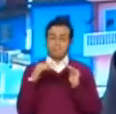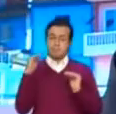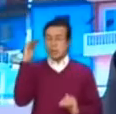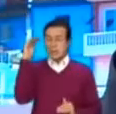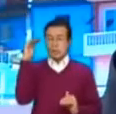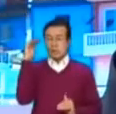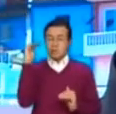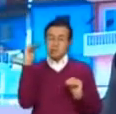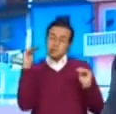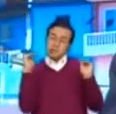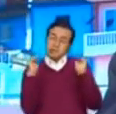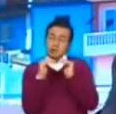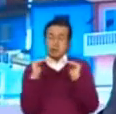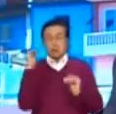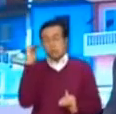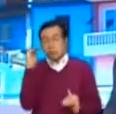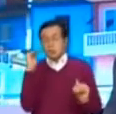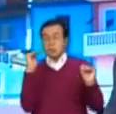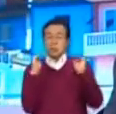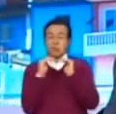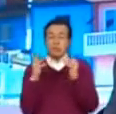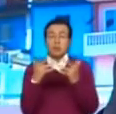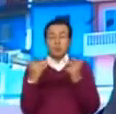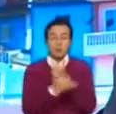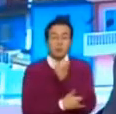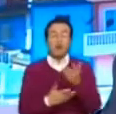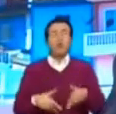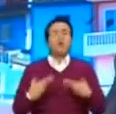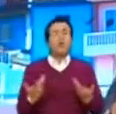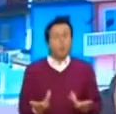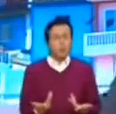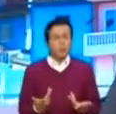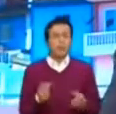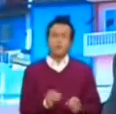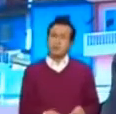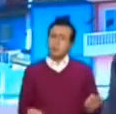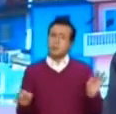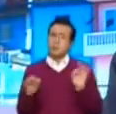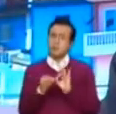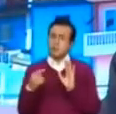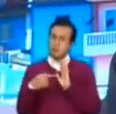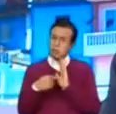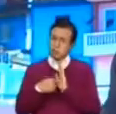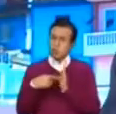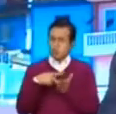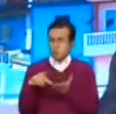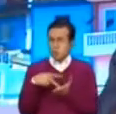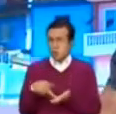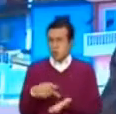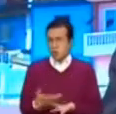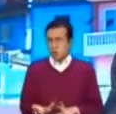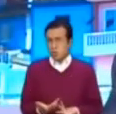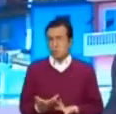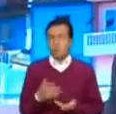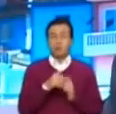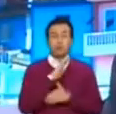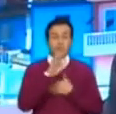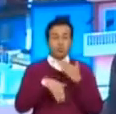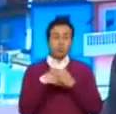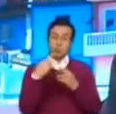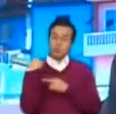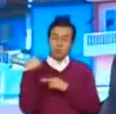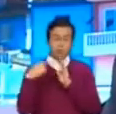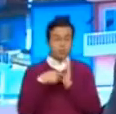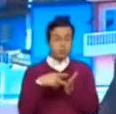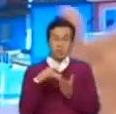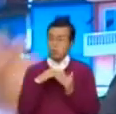inequidad, las brechas de pobreza, las brechas de desigualdad en los países, consisten en los mecanismos tributarios. Es decir, en la medida que todos tenemos que